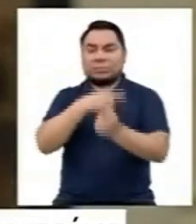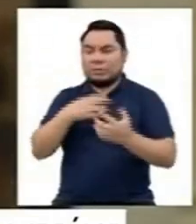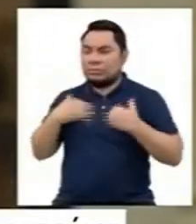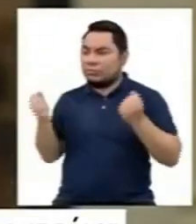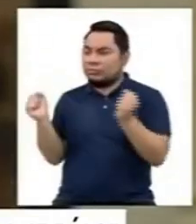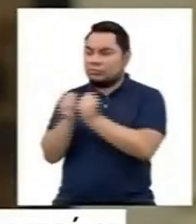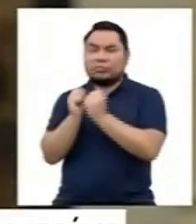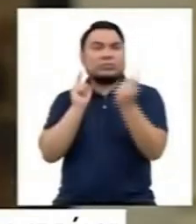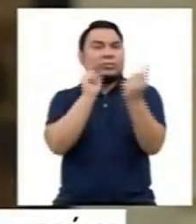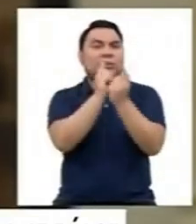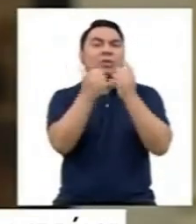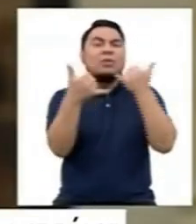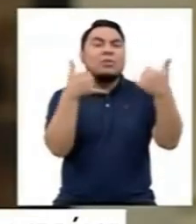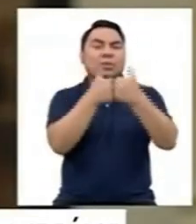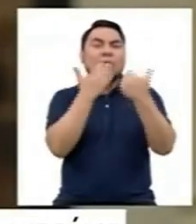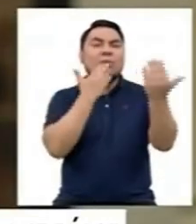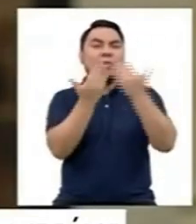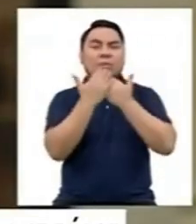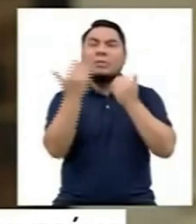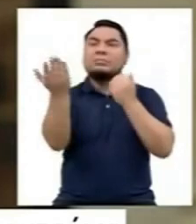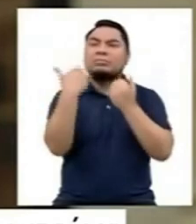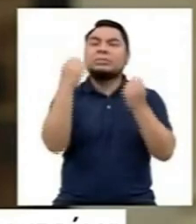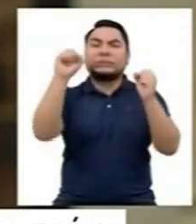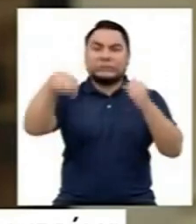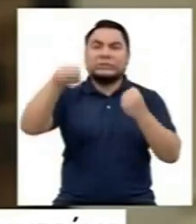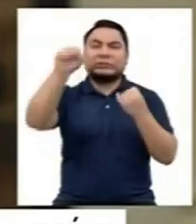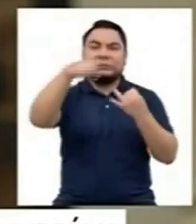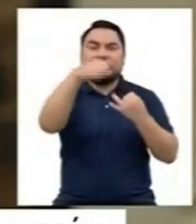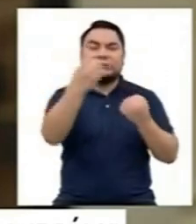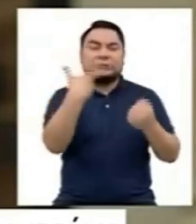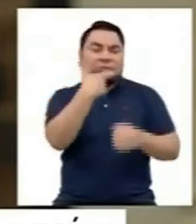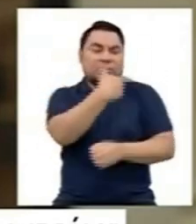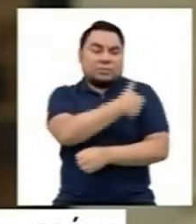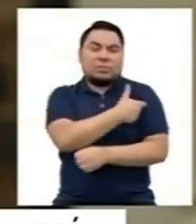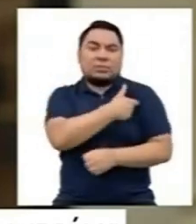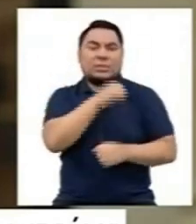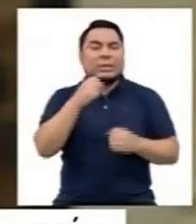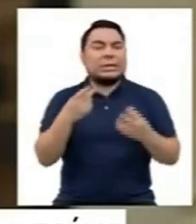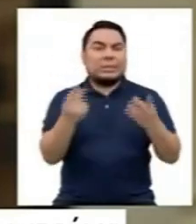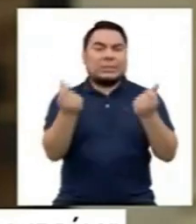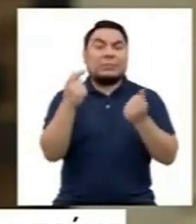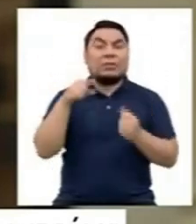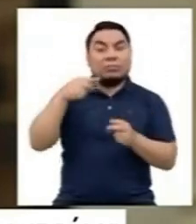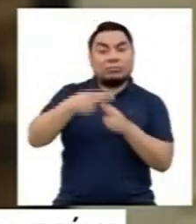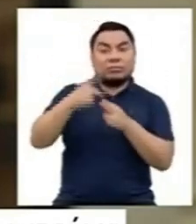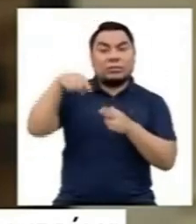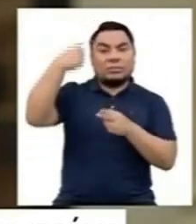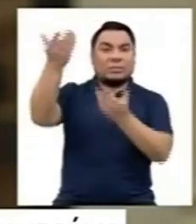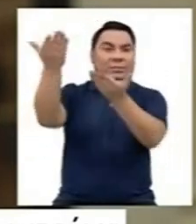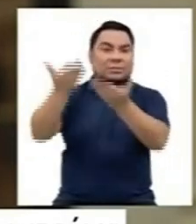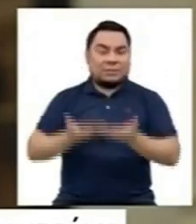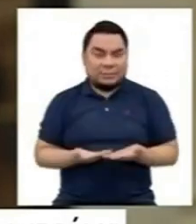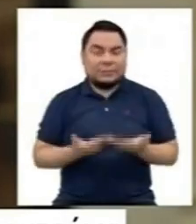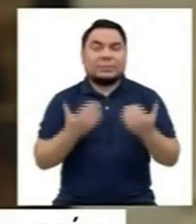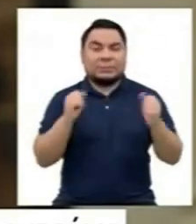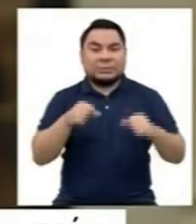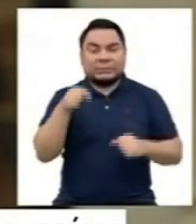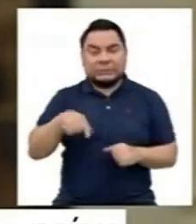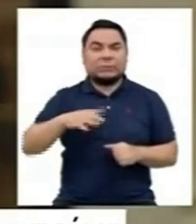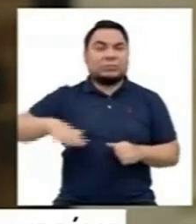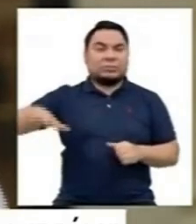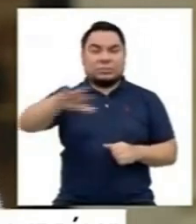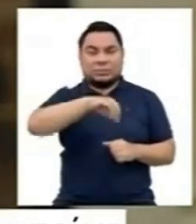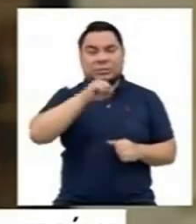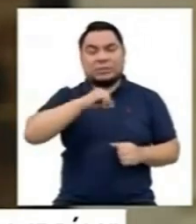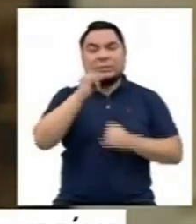que los adultos mayores o que personas mayores y casi adolescentes. Entonces, los últimos en